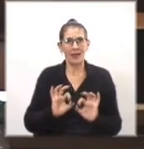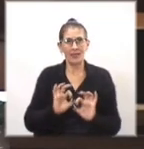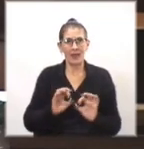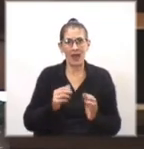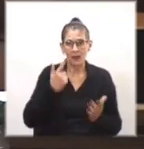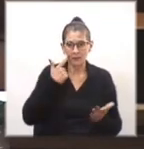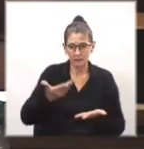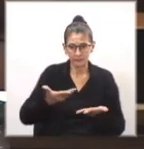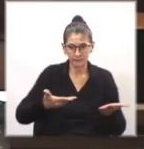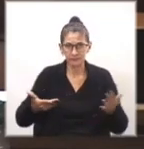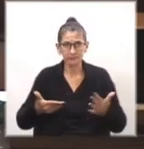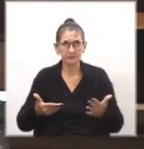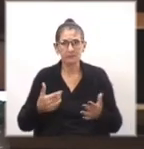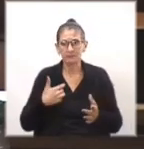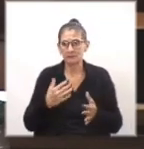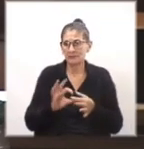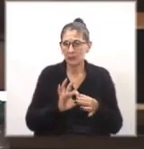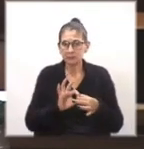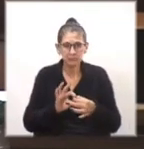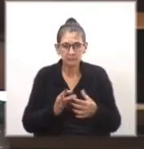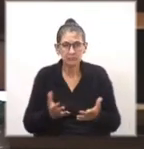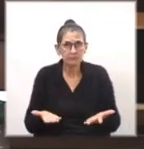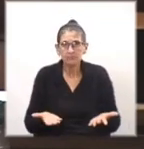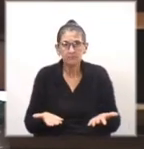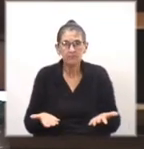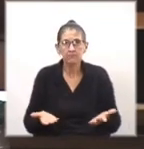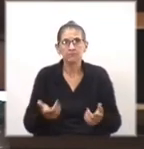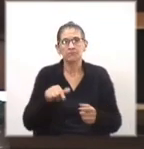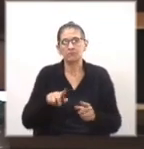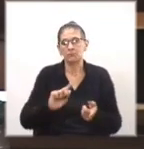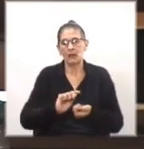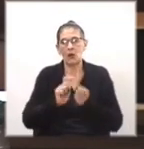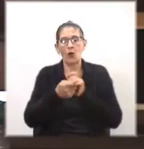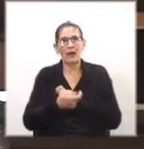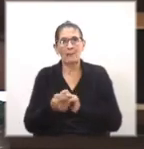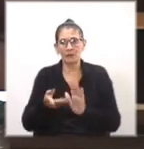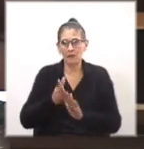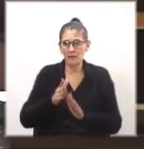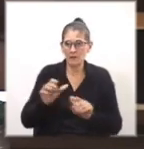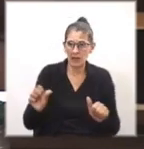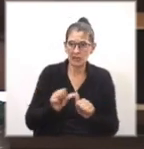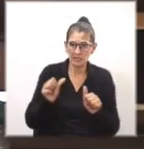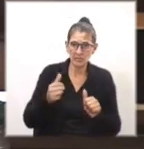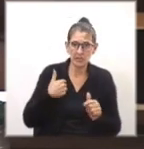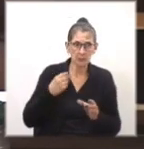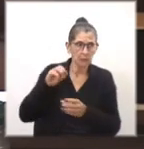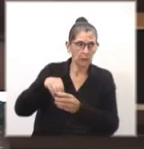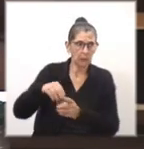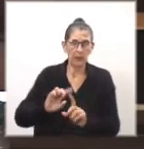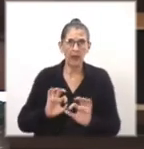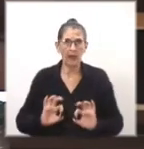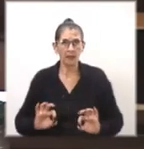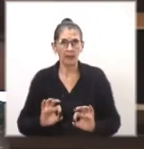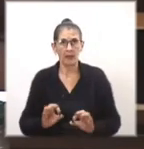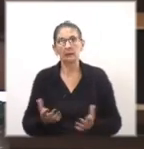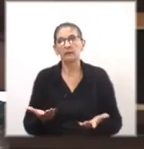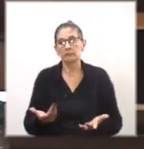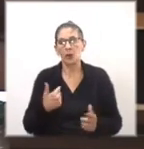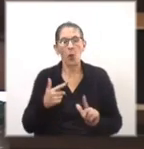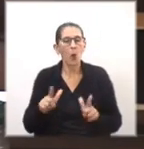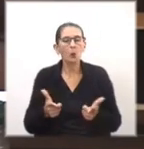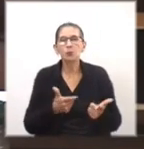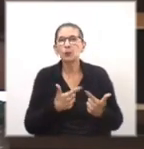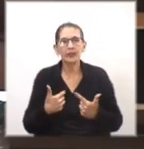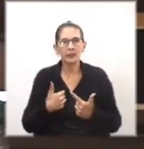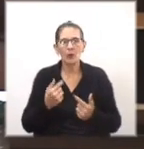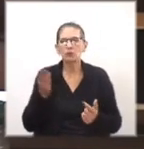elementos vinculados a los cambios que se estaban procesando, cuando nunca tuvimos las